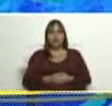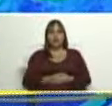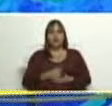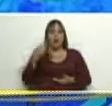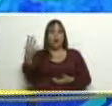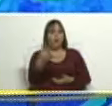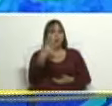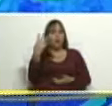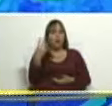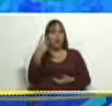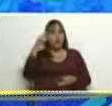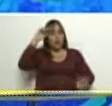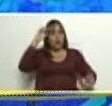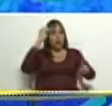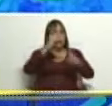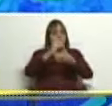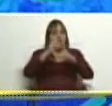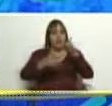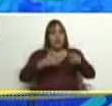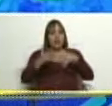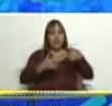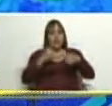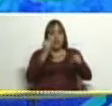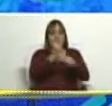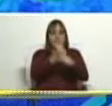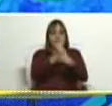Cuarta acción del primer vértice,